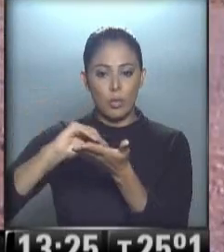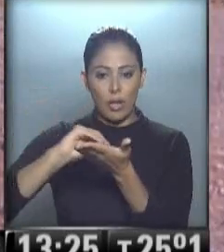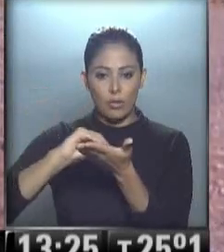Diputados